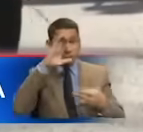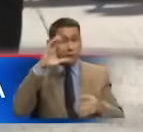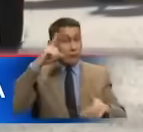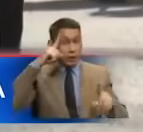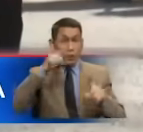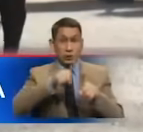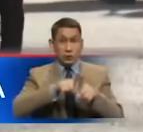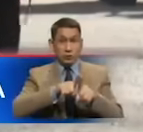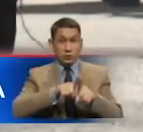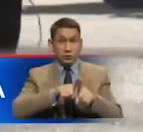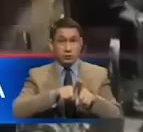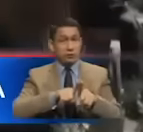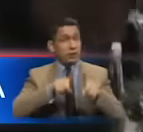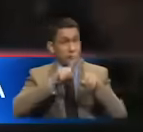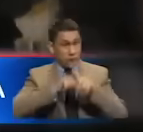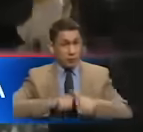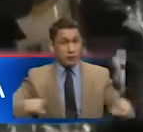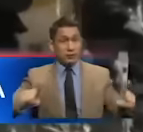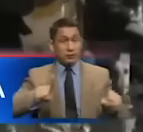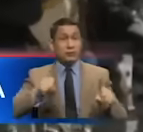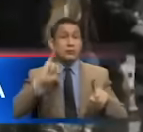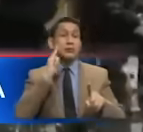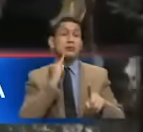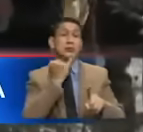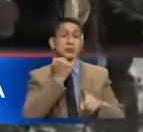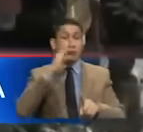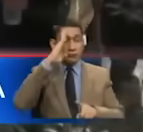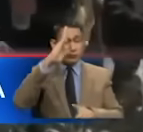territorio palestino ni liberará a miles de terroristas